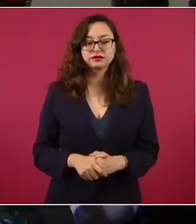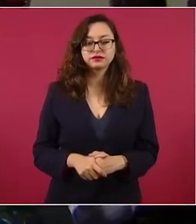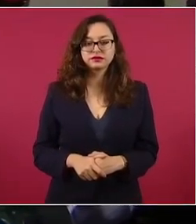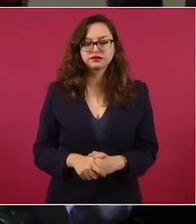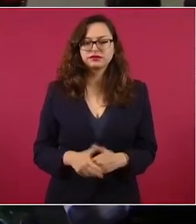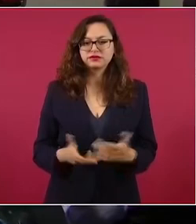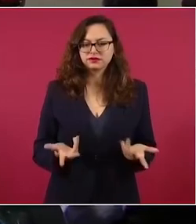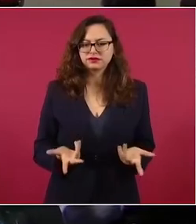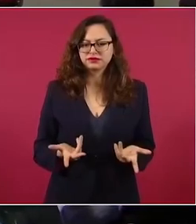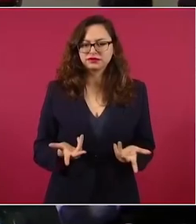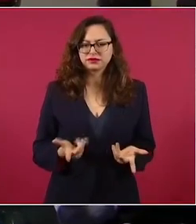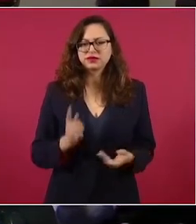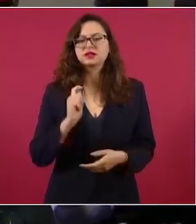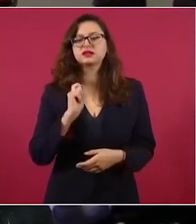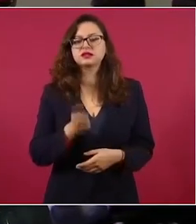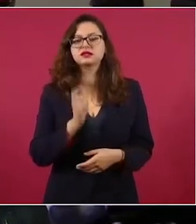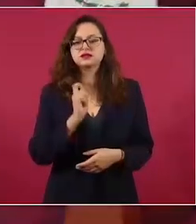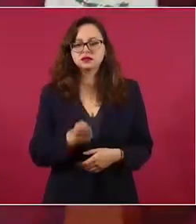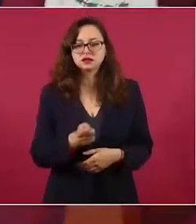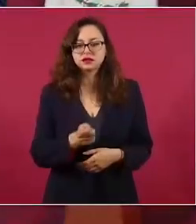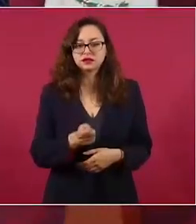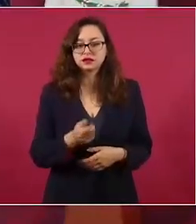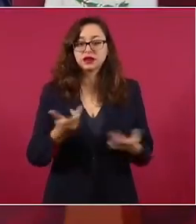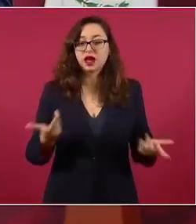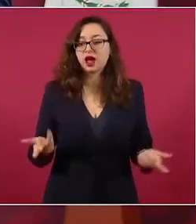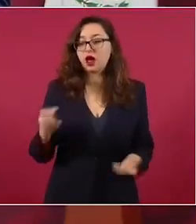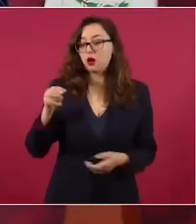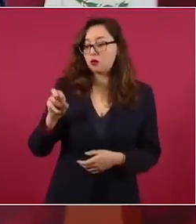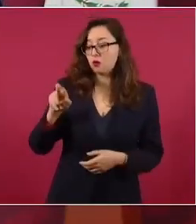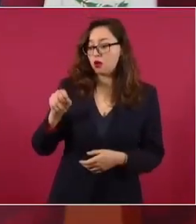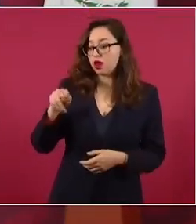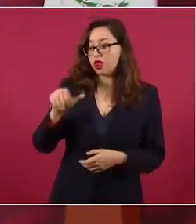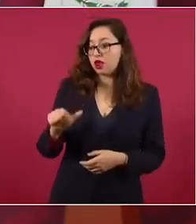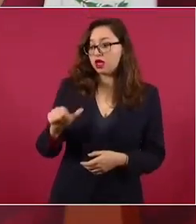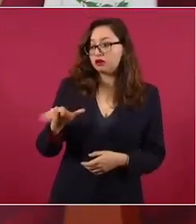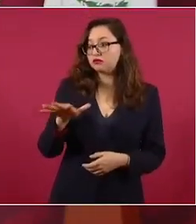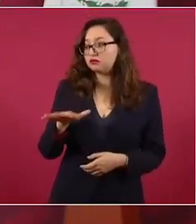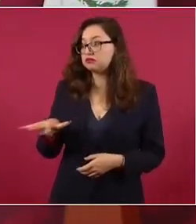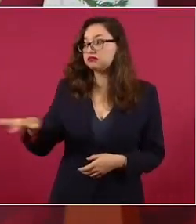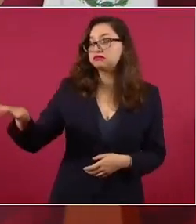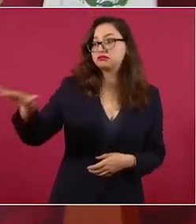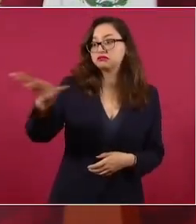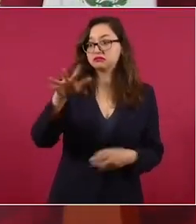O sea, porque supone que Morena